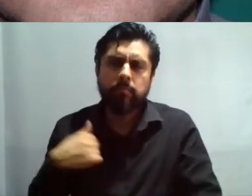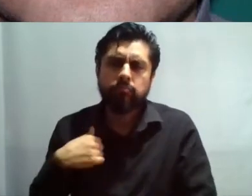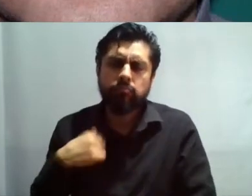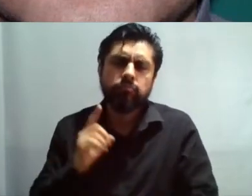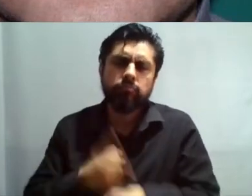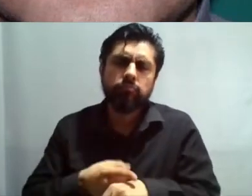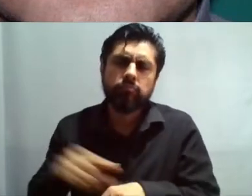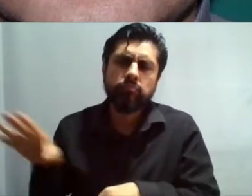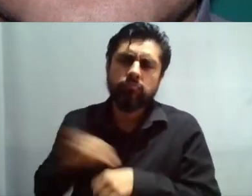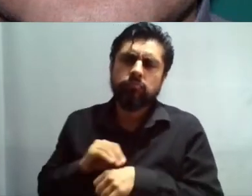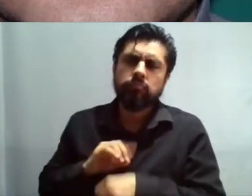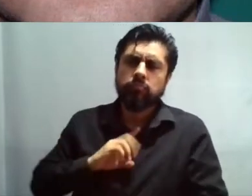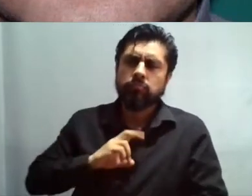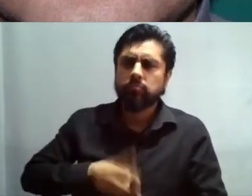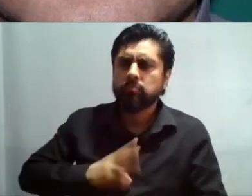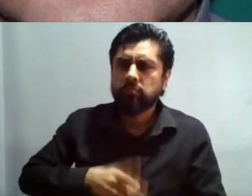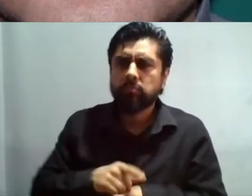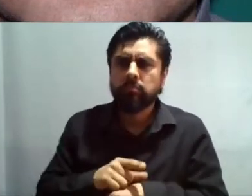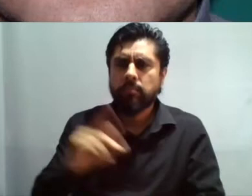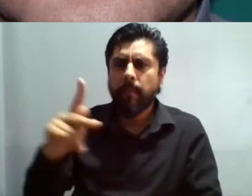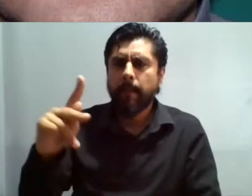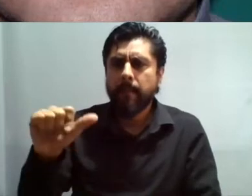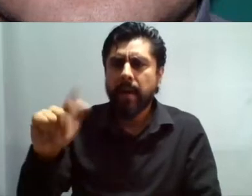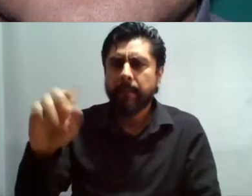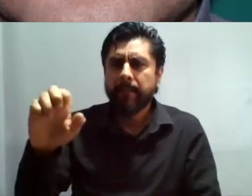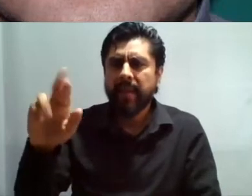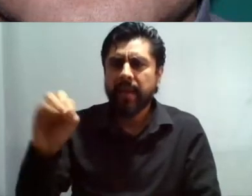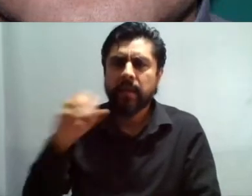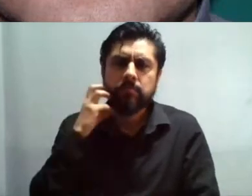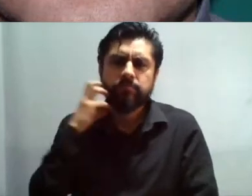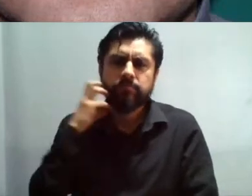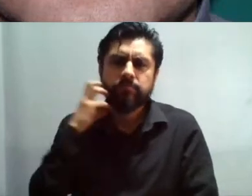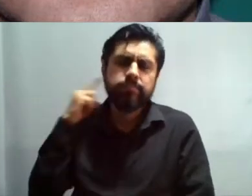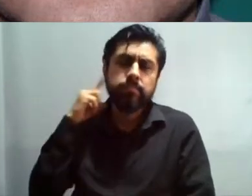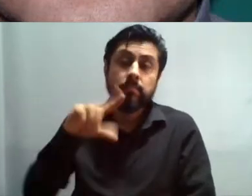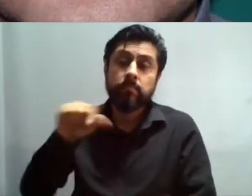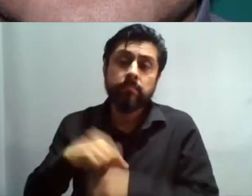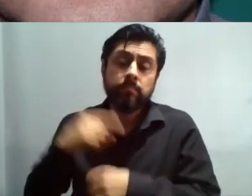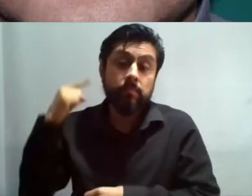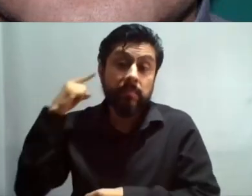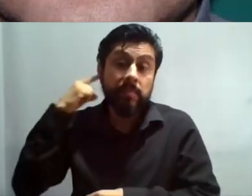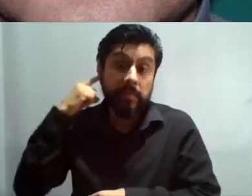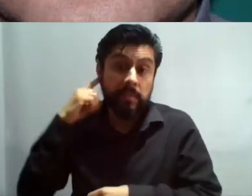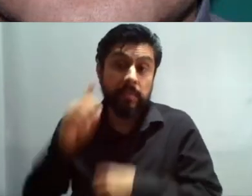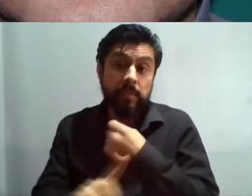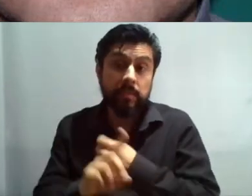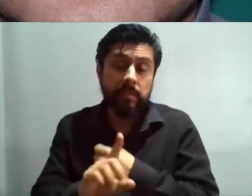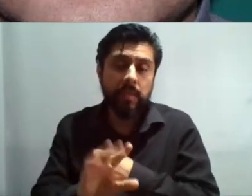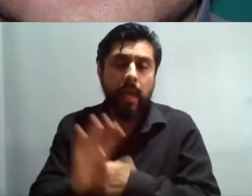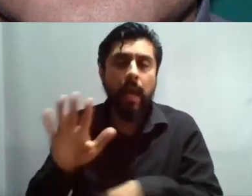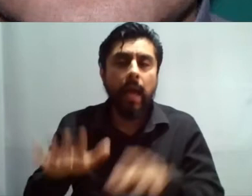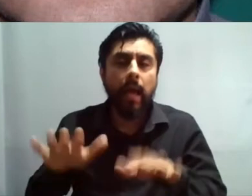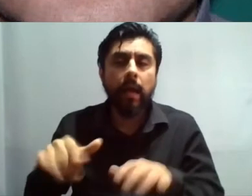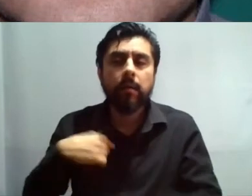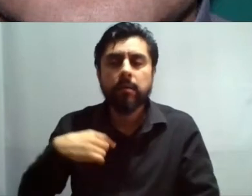la audición de ambos oídos. Hay que saberlo porque si no en muchas ocasiones pensamos que nada más es la comezón, la ronchita, que